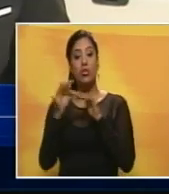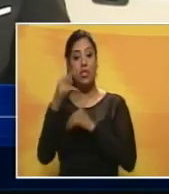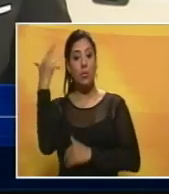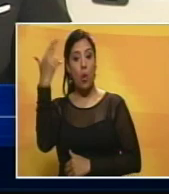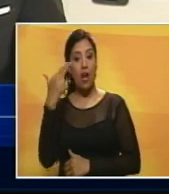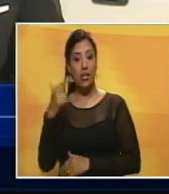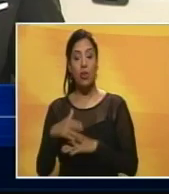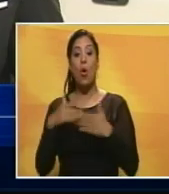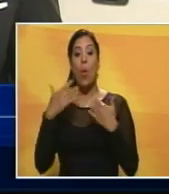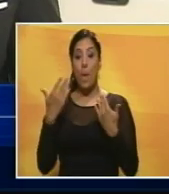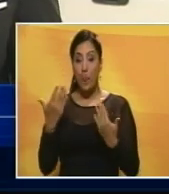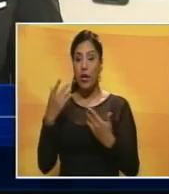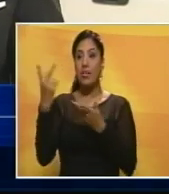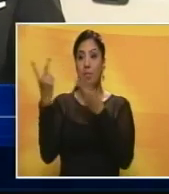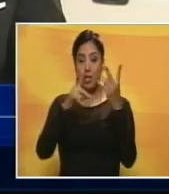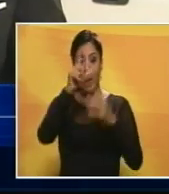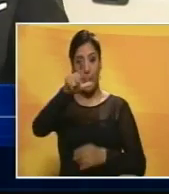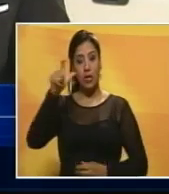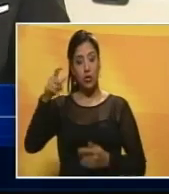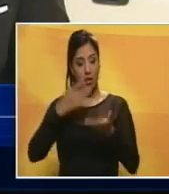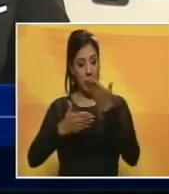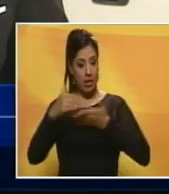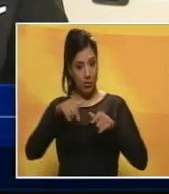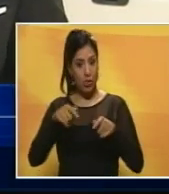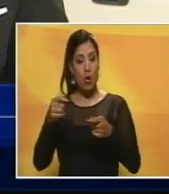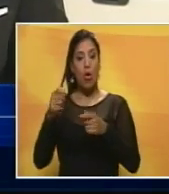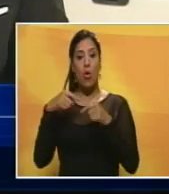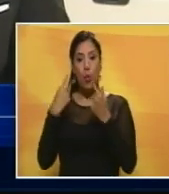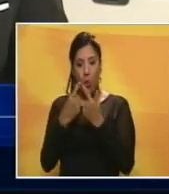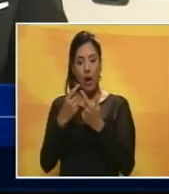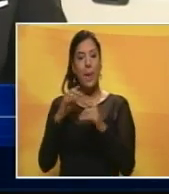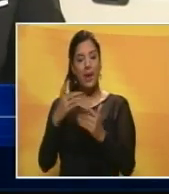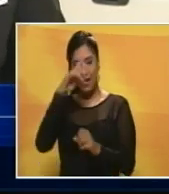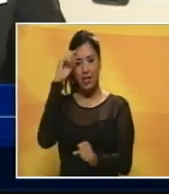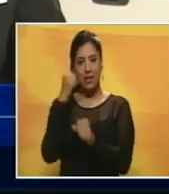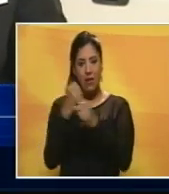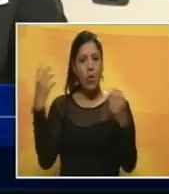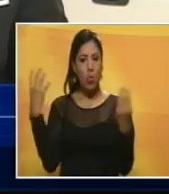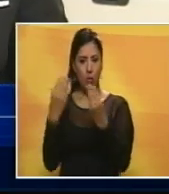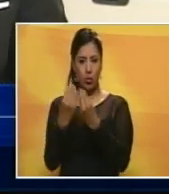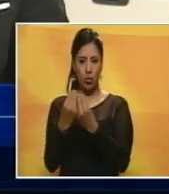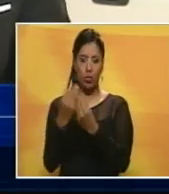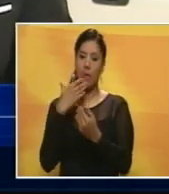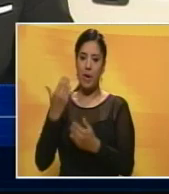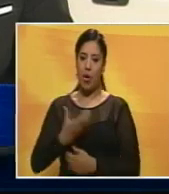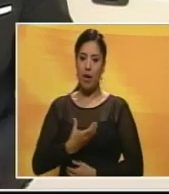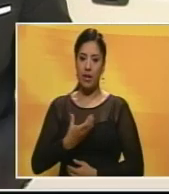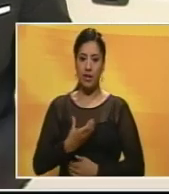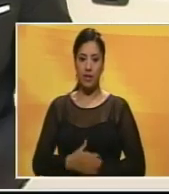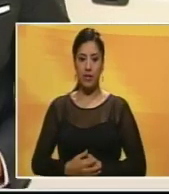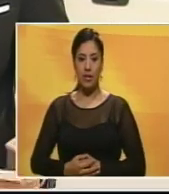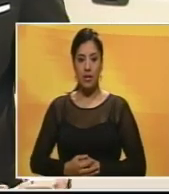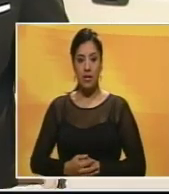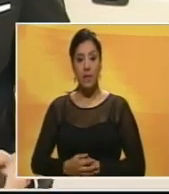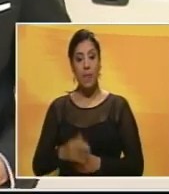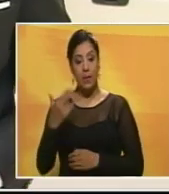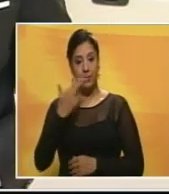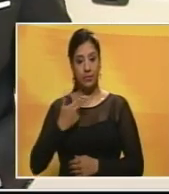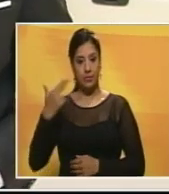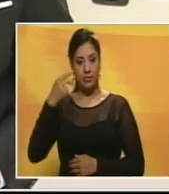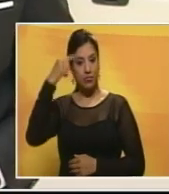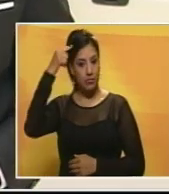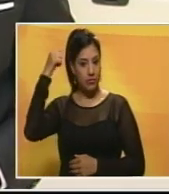de Hatillo, a la vez que invitó a los vecinos y comerciantes de este ayuntamiento a trabajar en conjunto con la alcaldía. En el